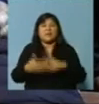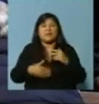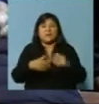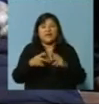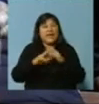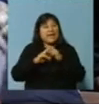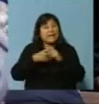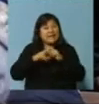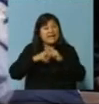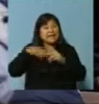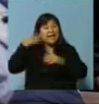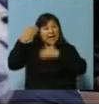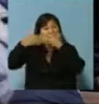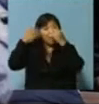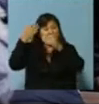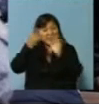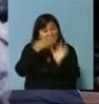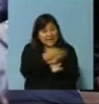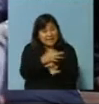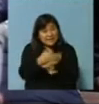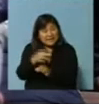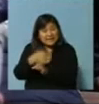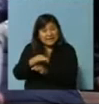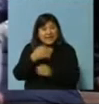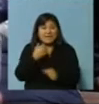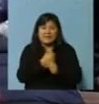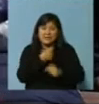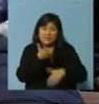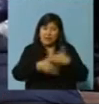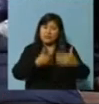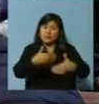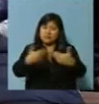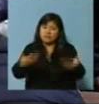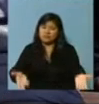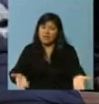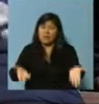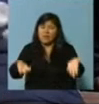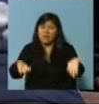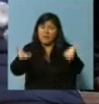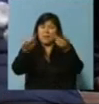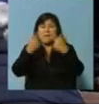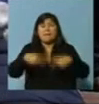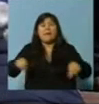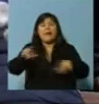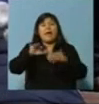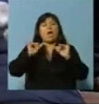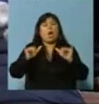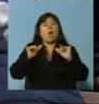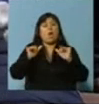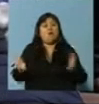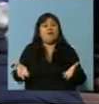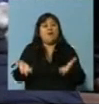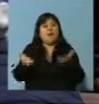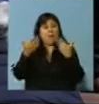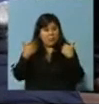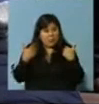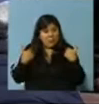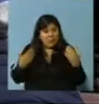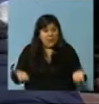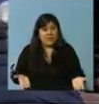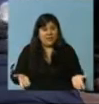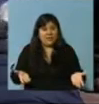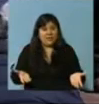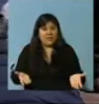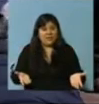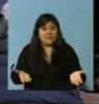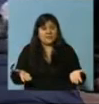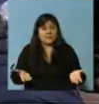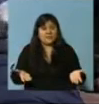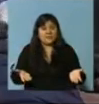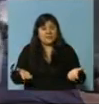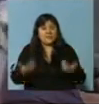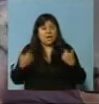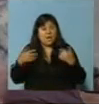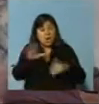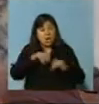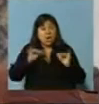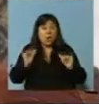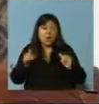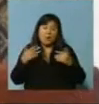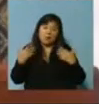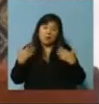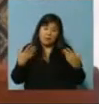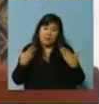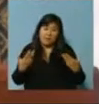de capacitación de formación laboral en Santa Catalina para que nuestros jóvenes puedan llegar a